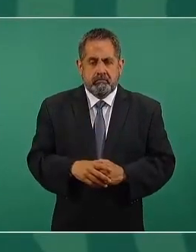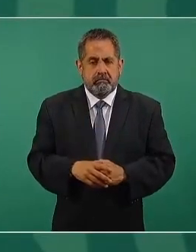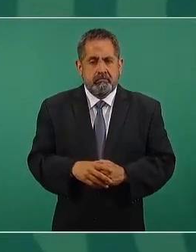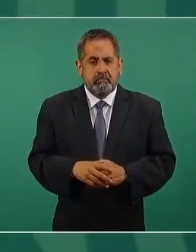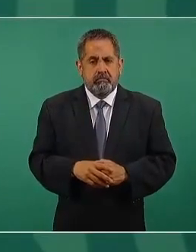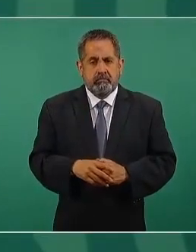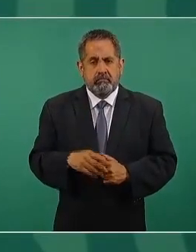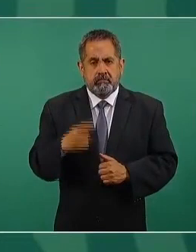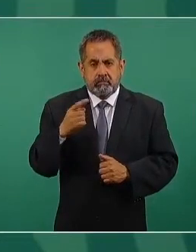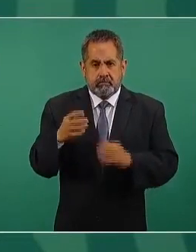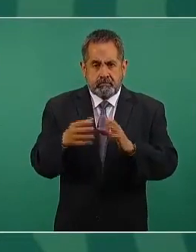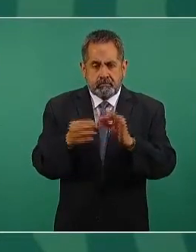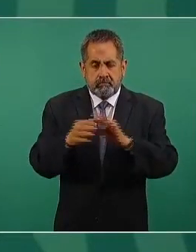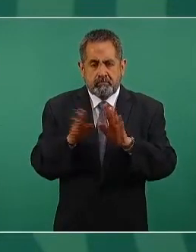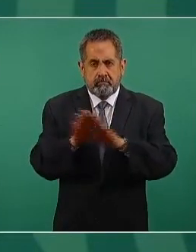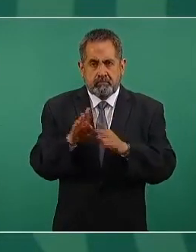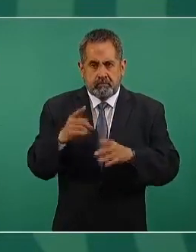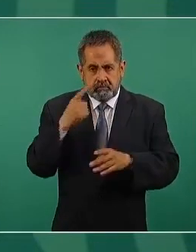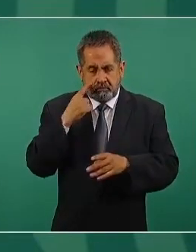devaluación.